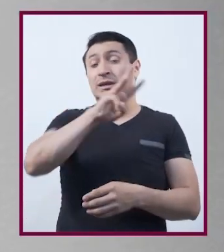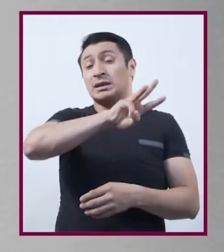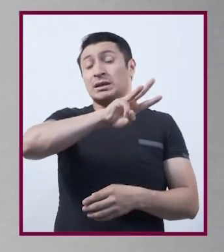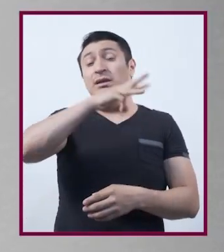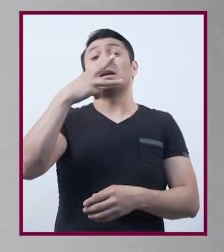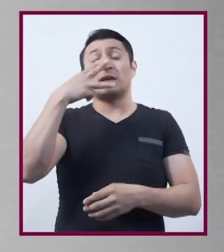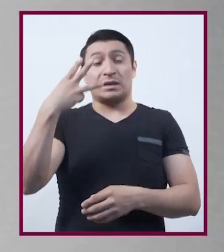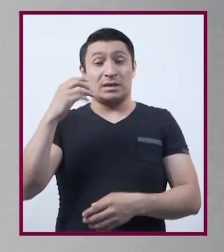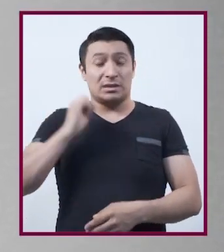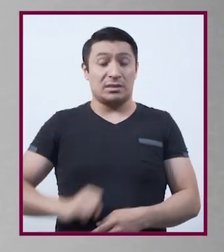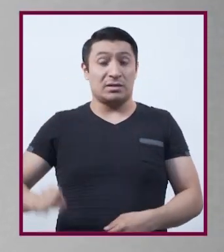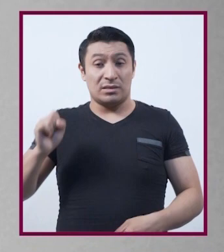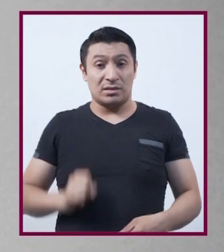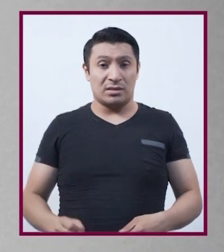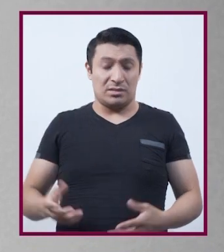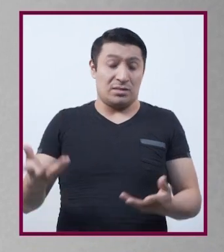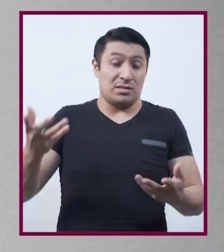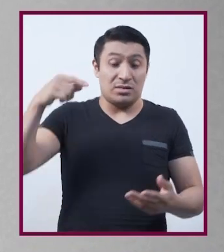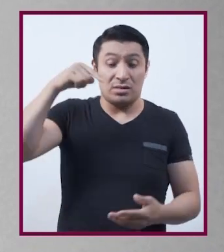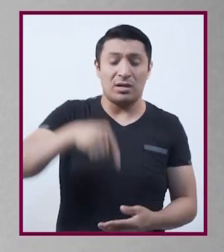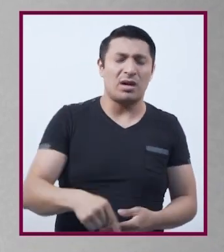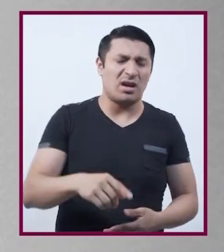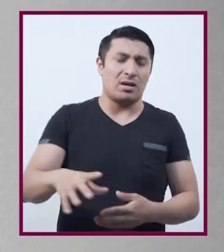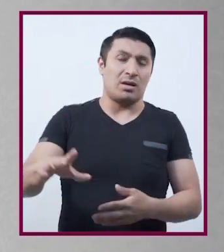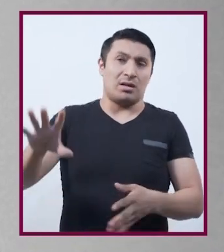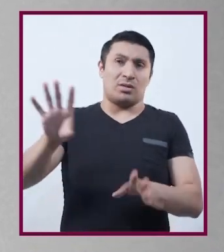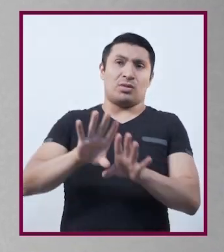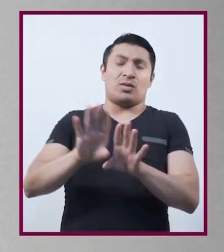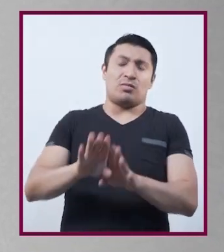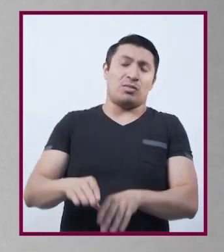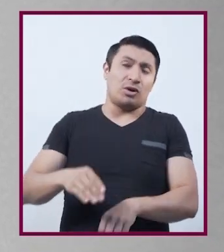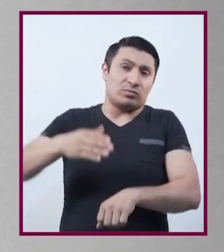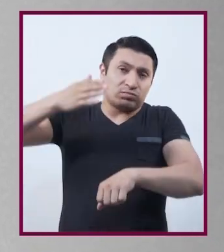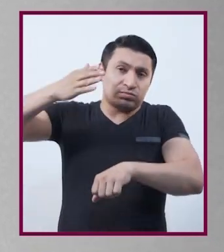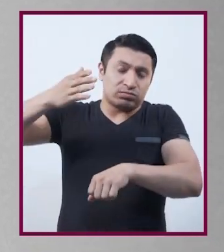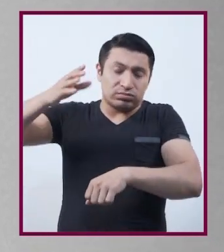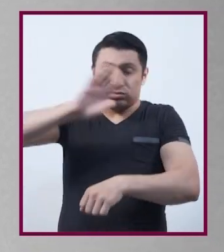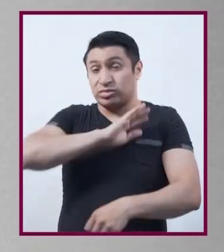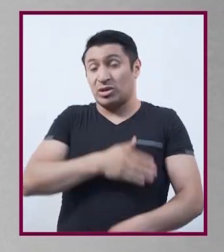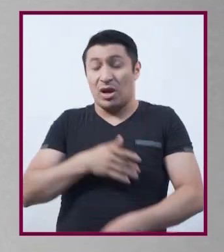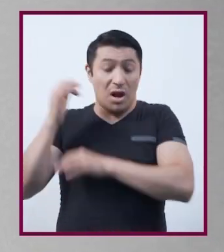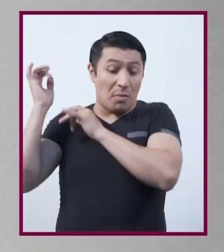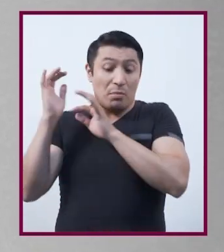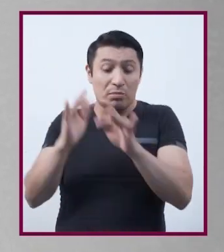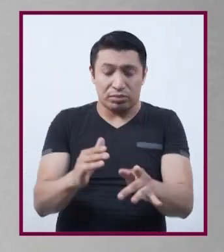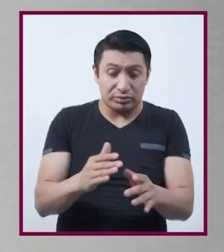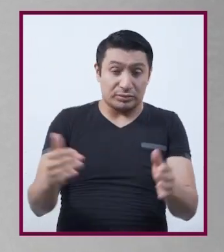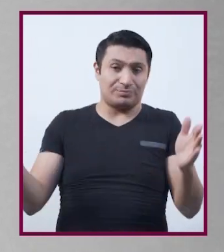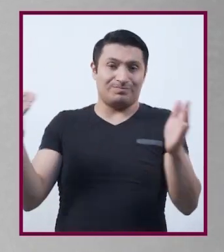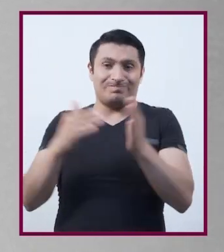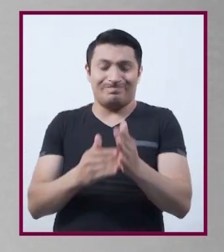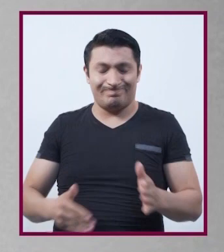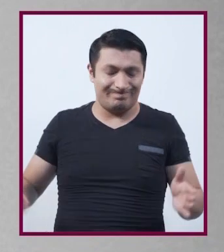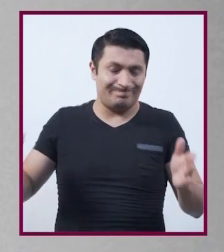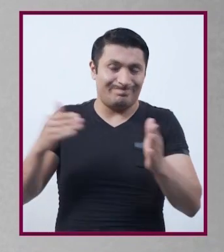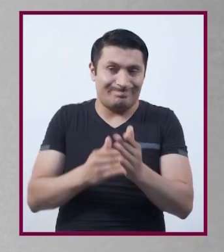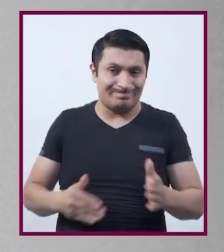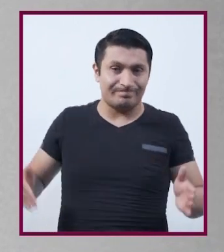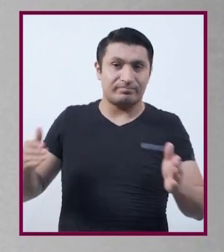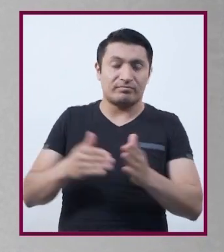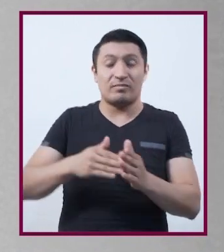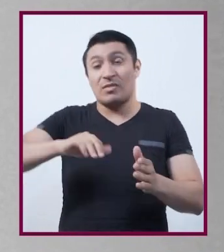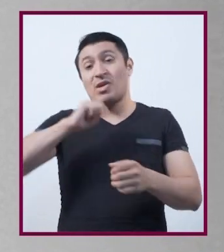debidamente acreditadas a través del puerto de Sevilla primero y de Cádiz después. De cualquier manera,